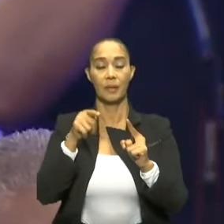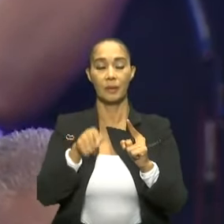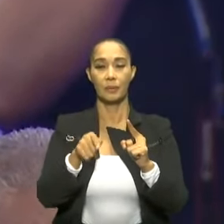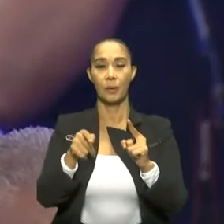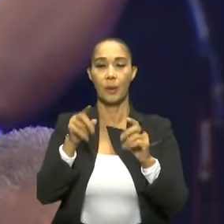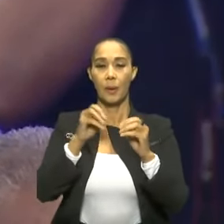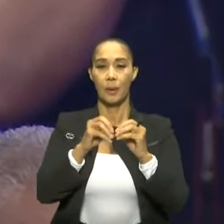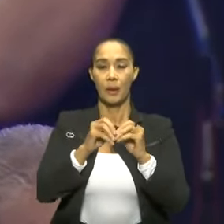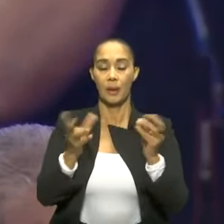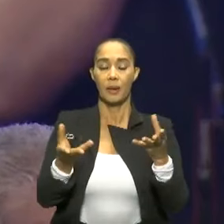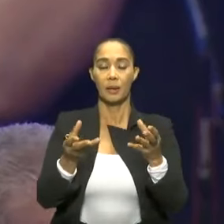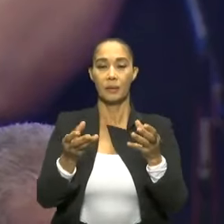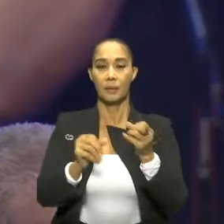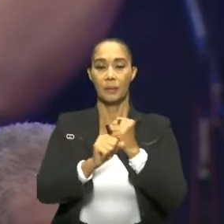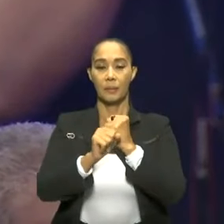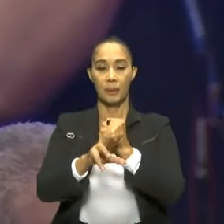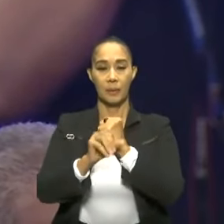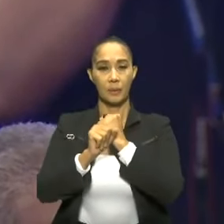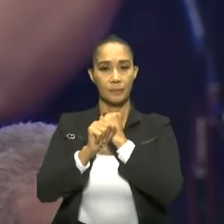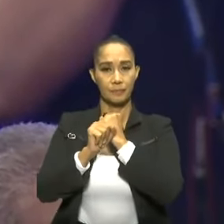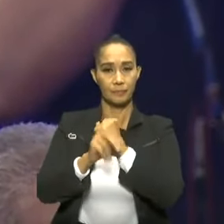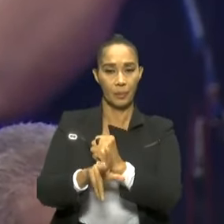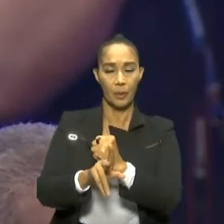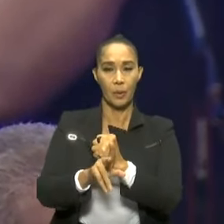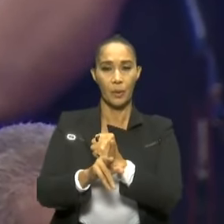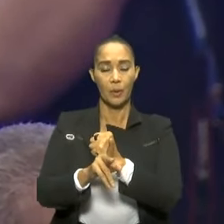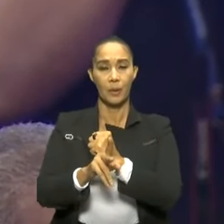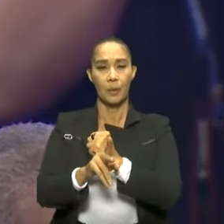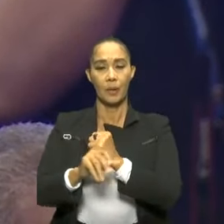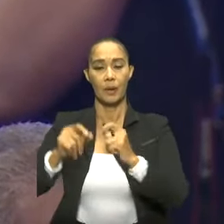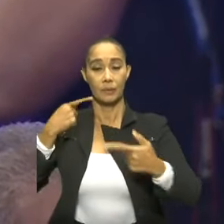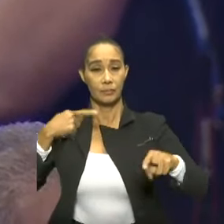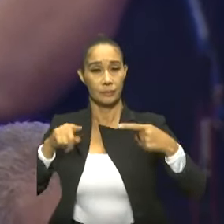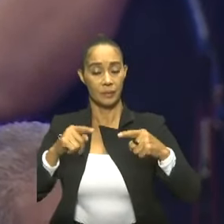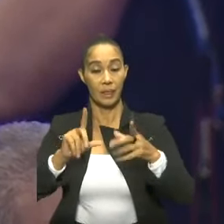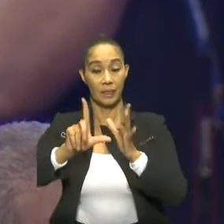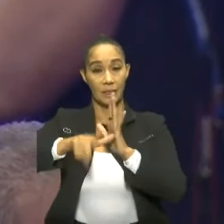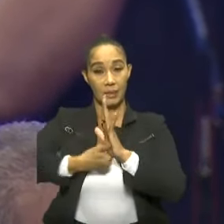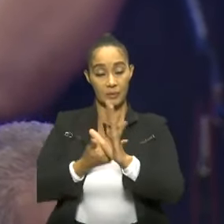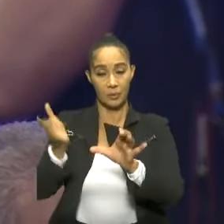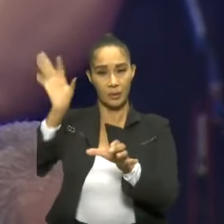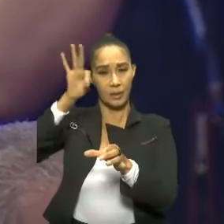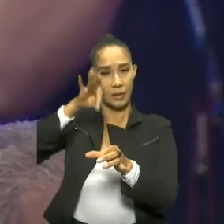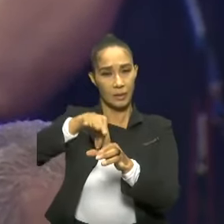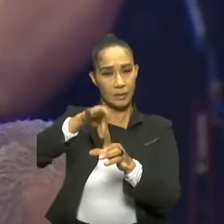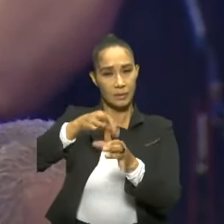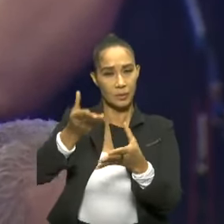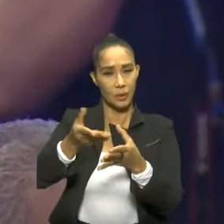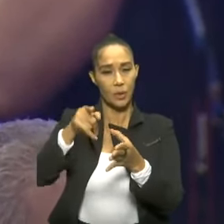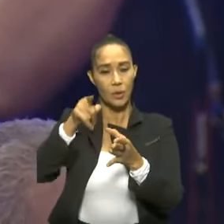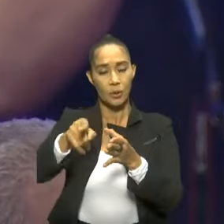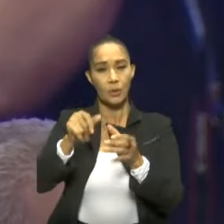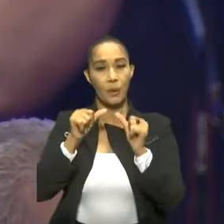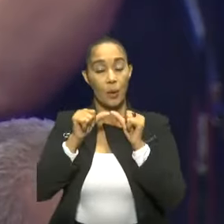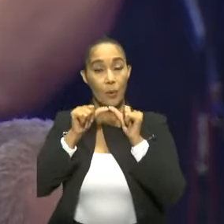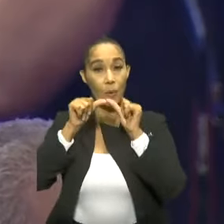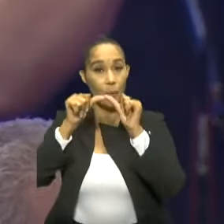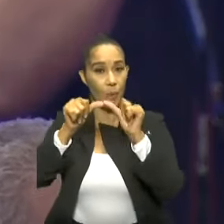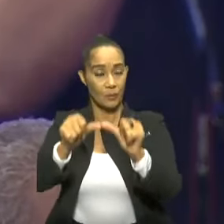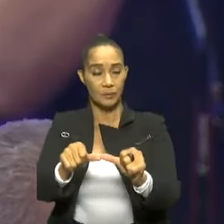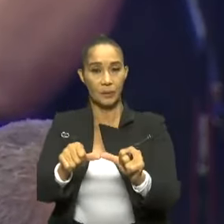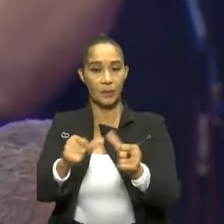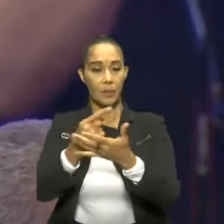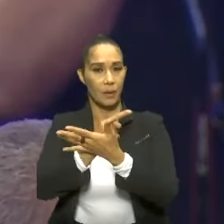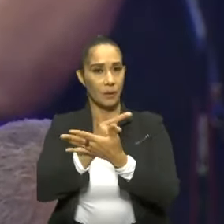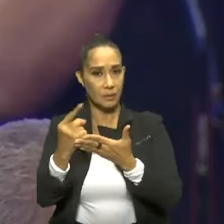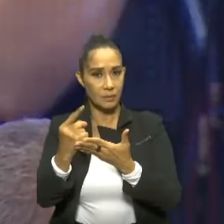para propaganda proselitista. Después de las elecciones presidenciales, ¿usted va a seguir